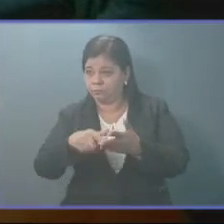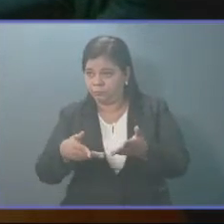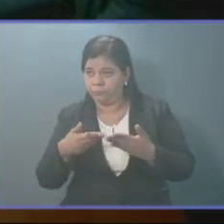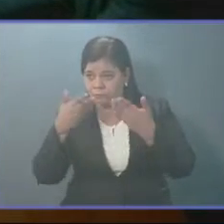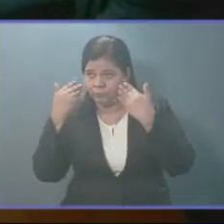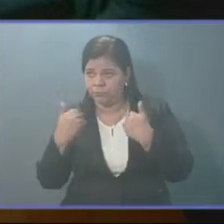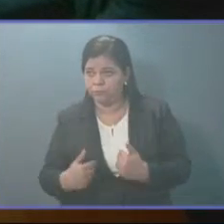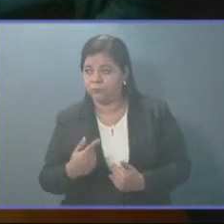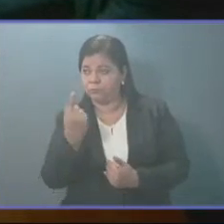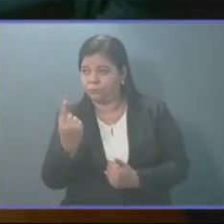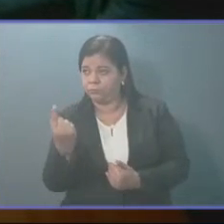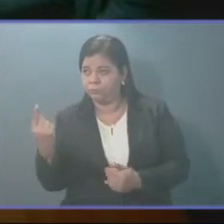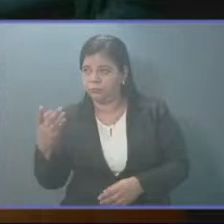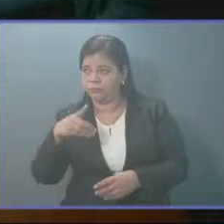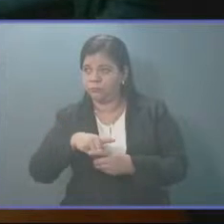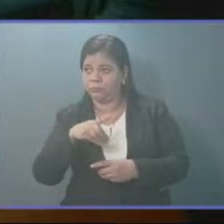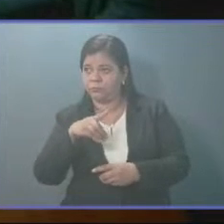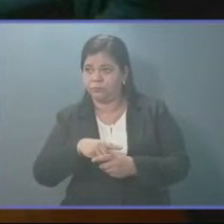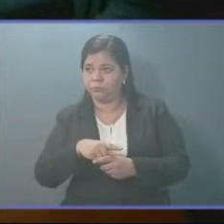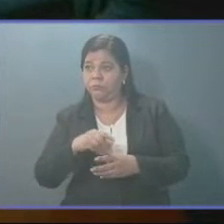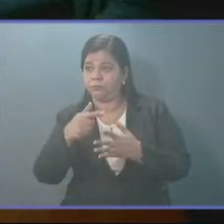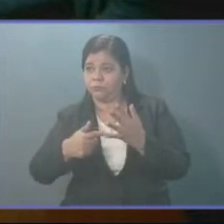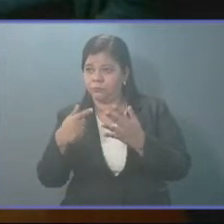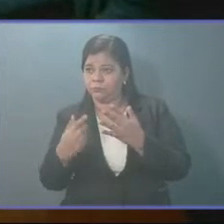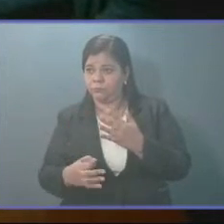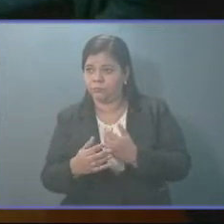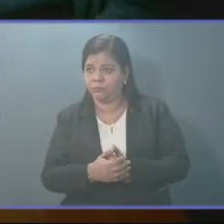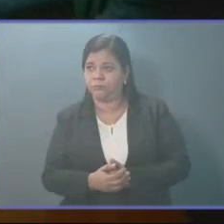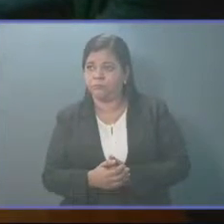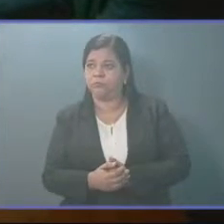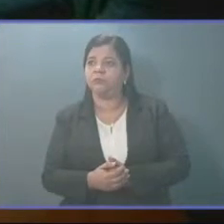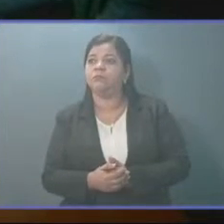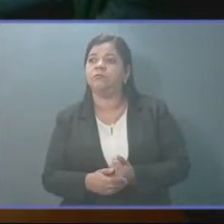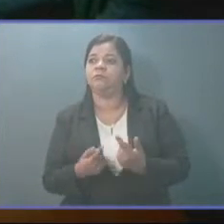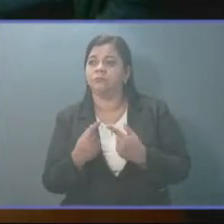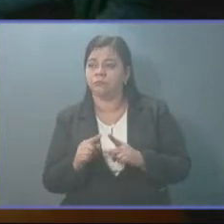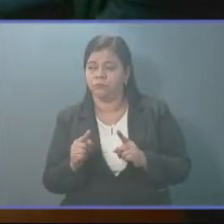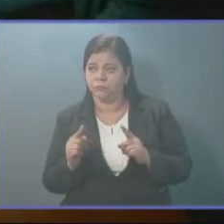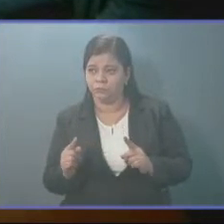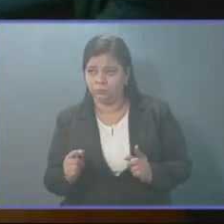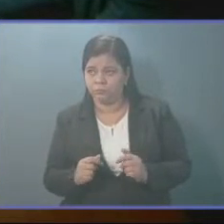con Discapacidad, Ley Especial de Inclusión de las Personas con Discapacidad,